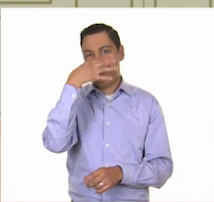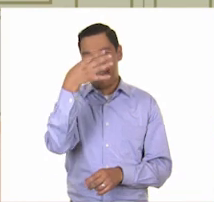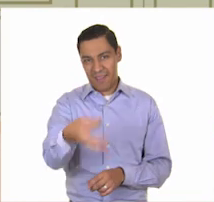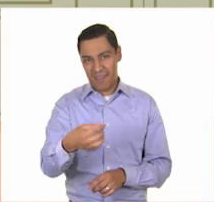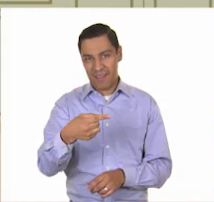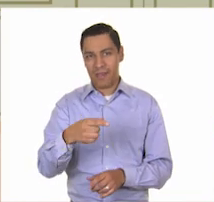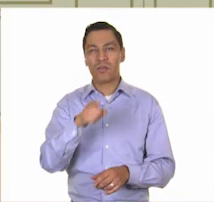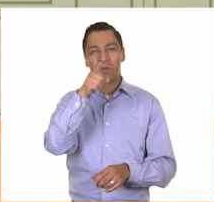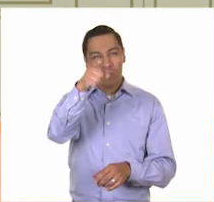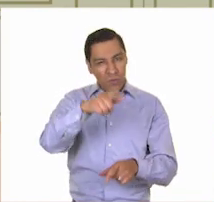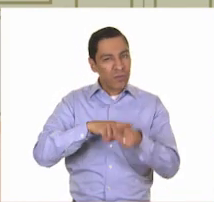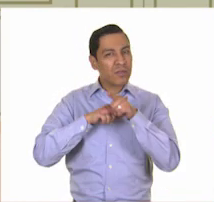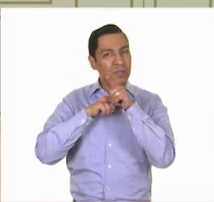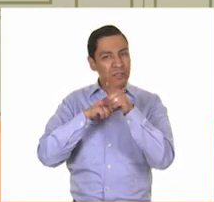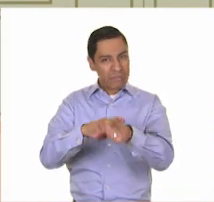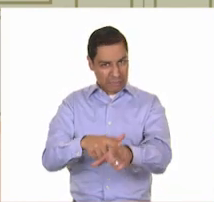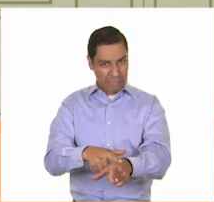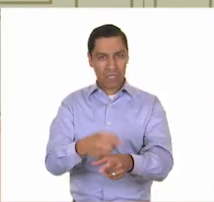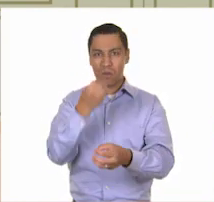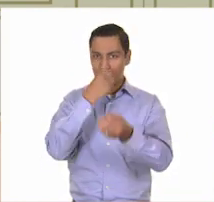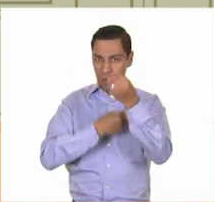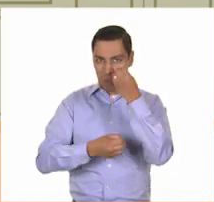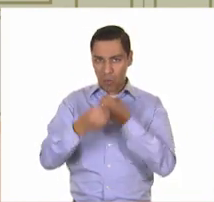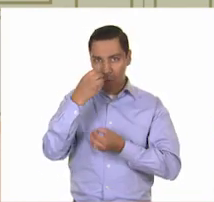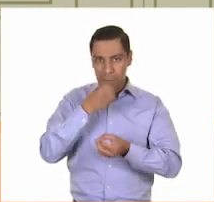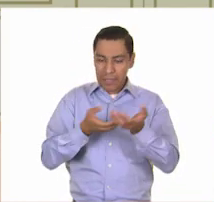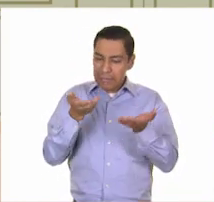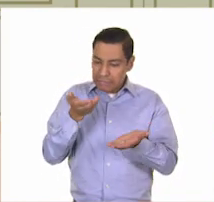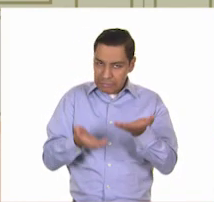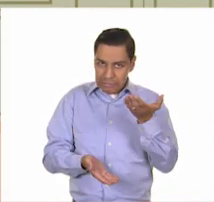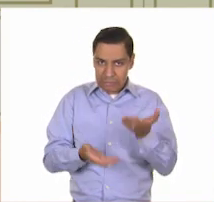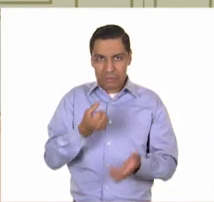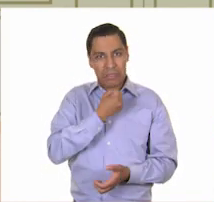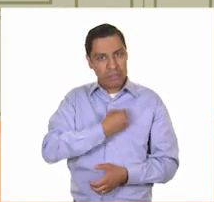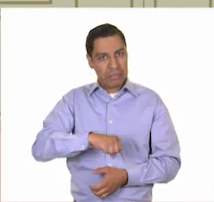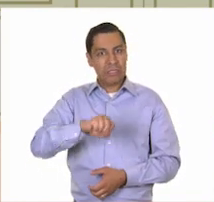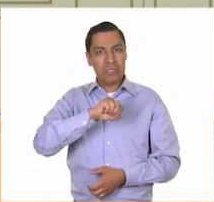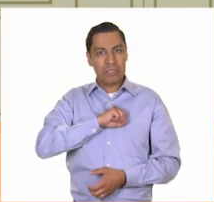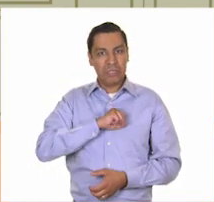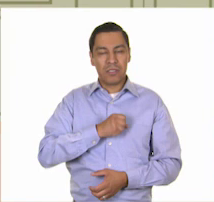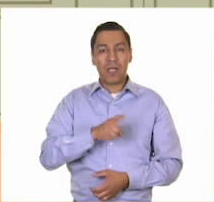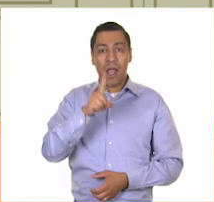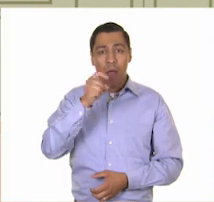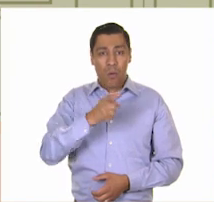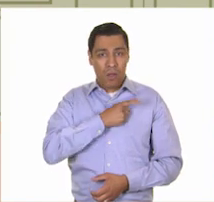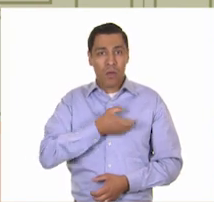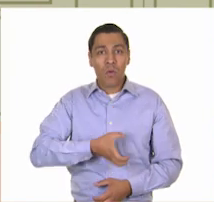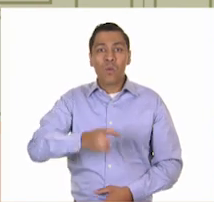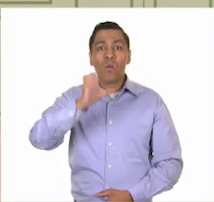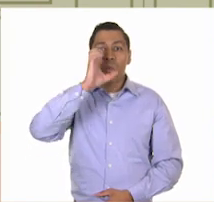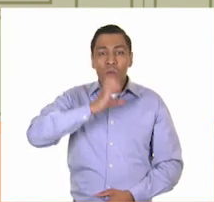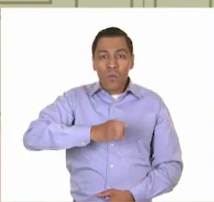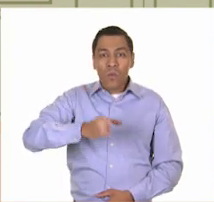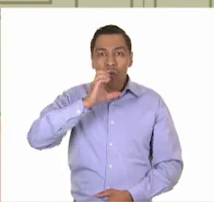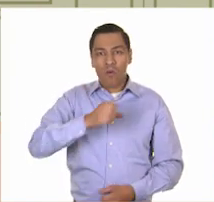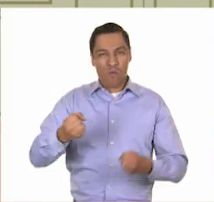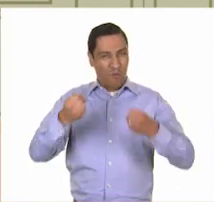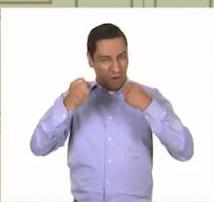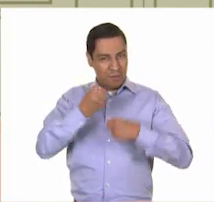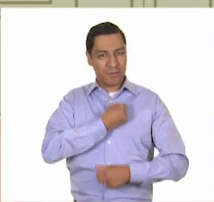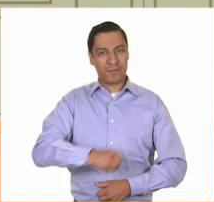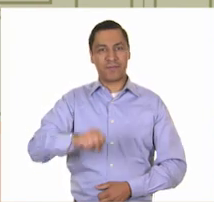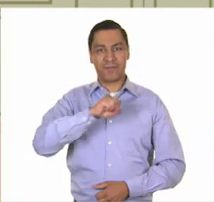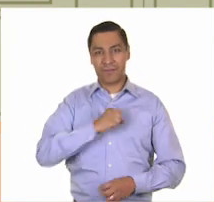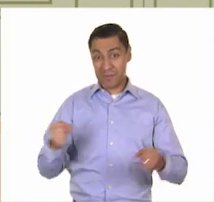irme, no olviden que mantener una alimentación balanceada y beber mucha agua simple los mantendrá fuertes y sanos.